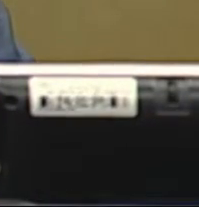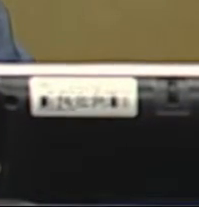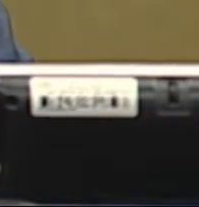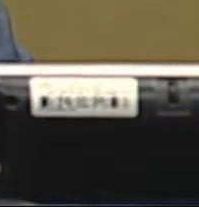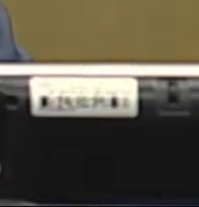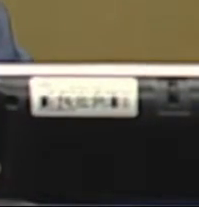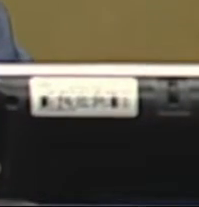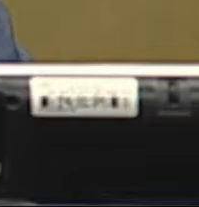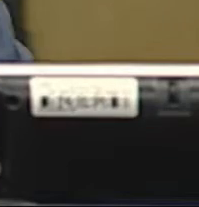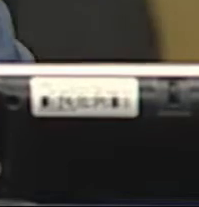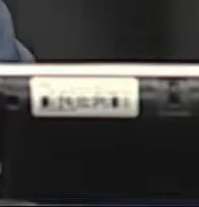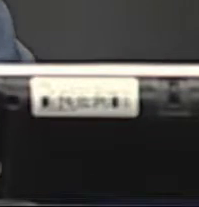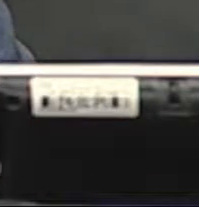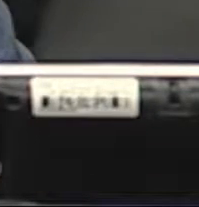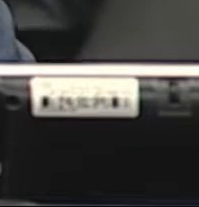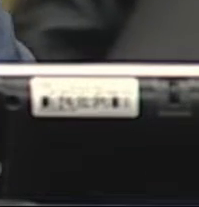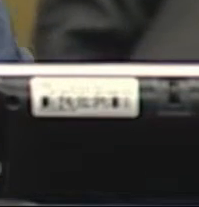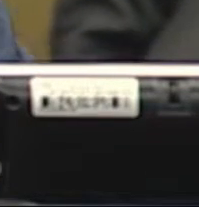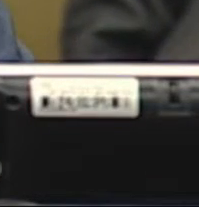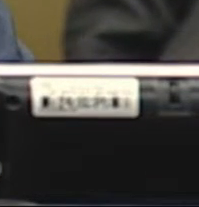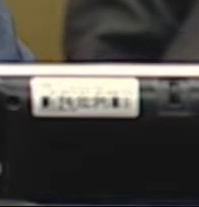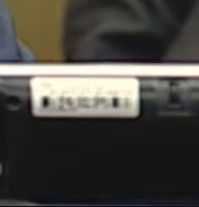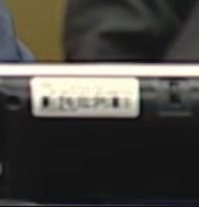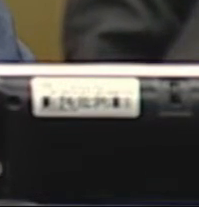Vivienda se refiere al expediente número